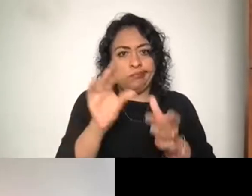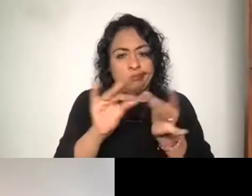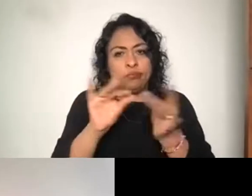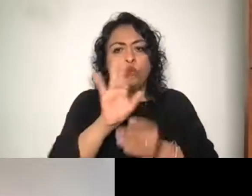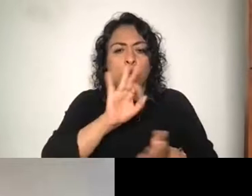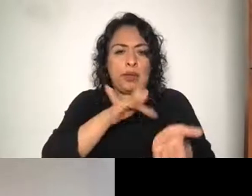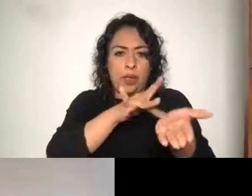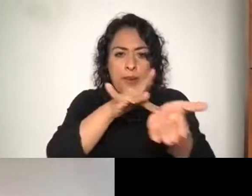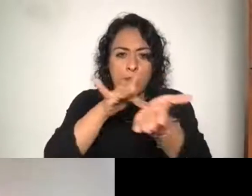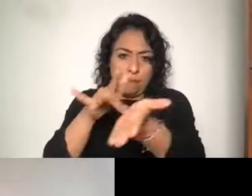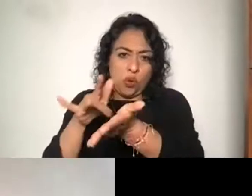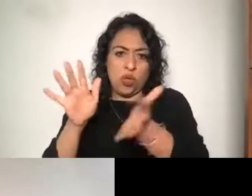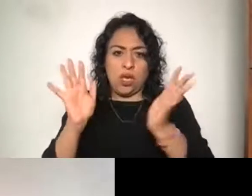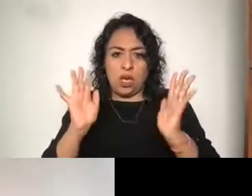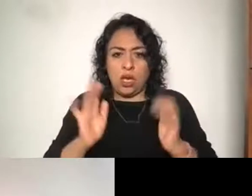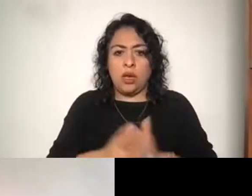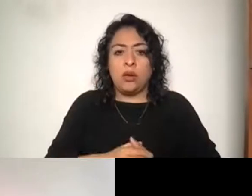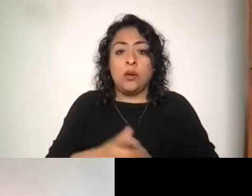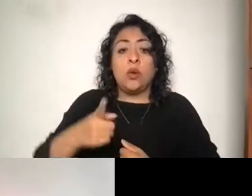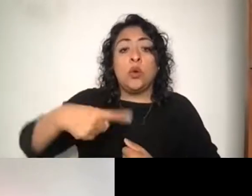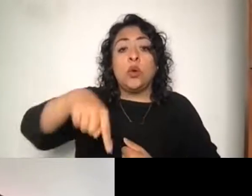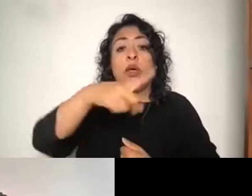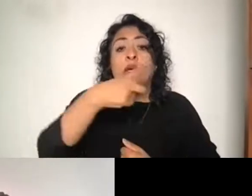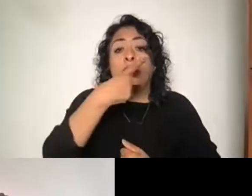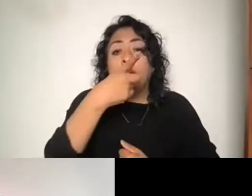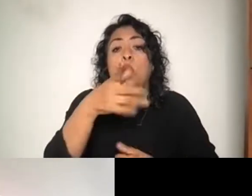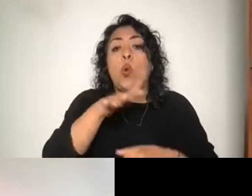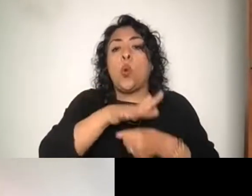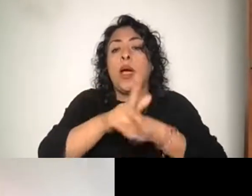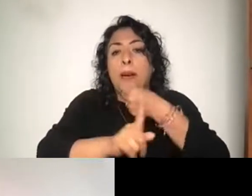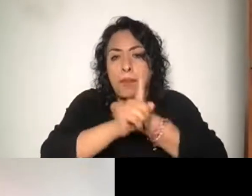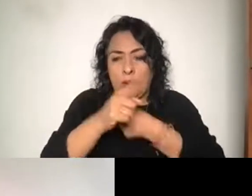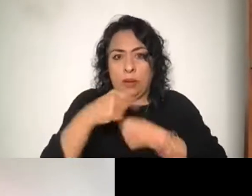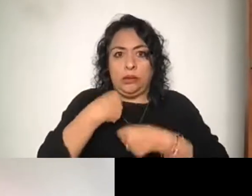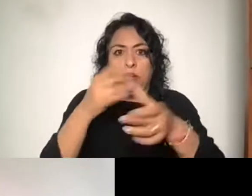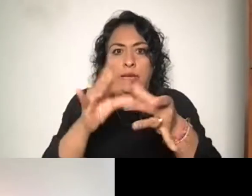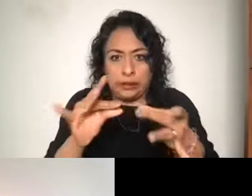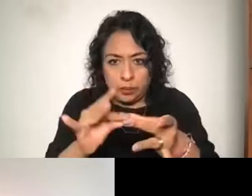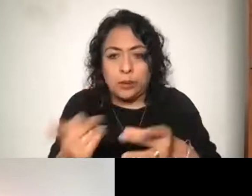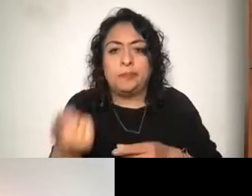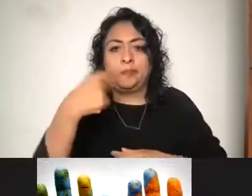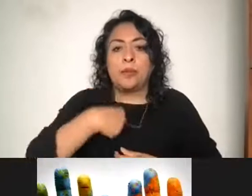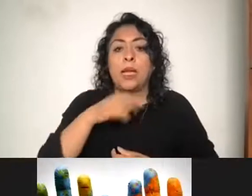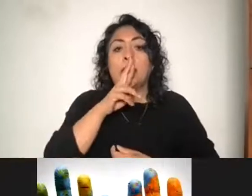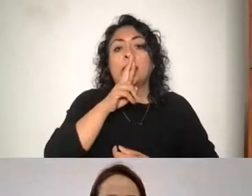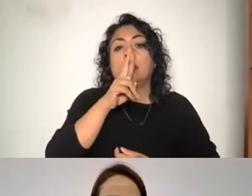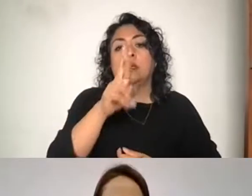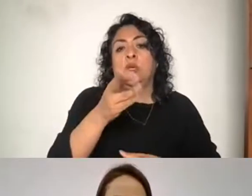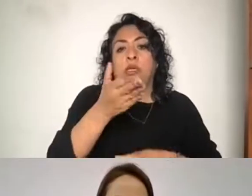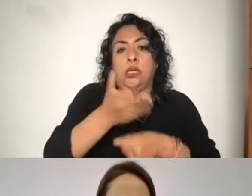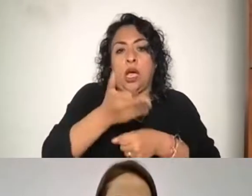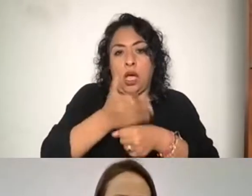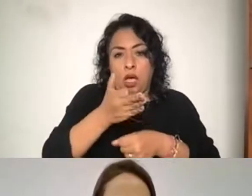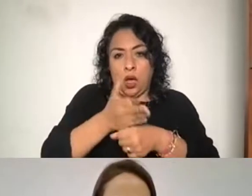apoyar en, pues ustedes les dicen cuál es el problema que tienen y él responde en ese momento